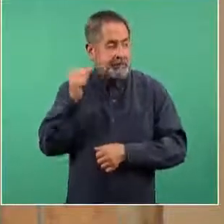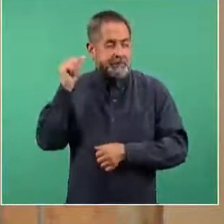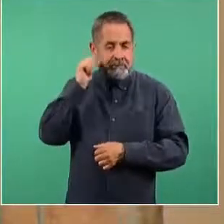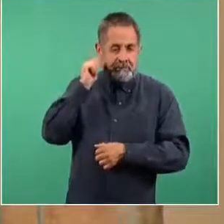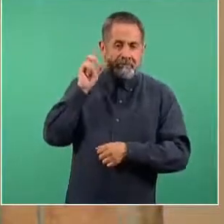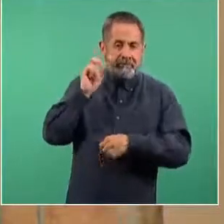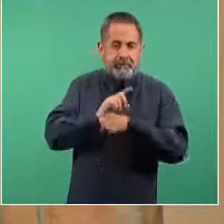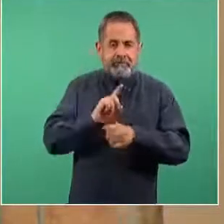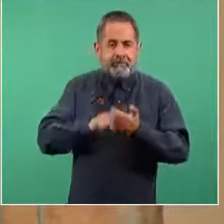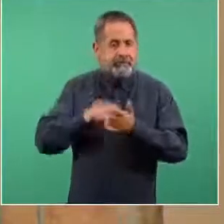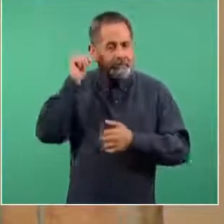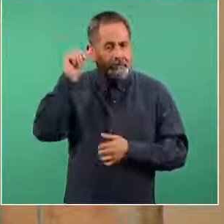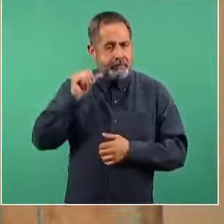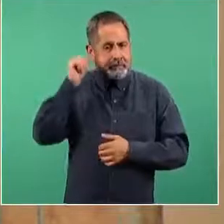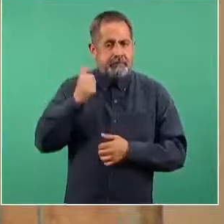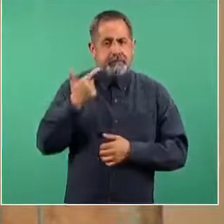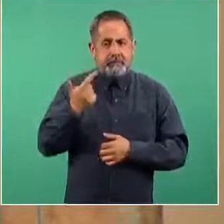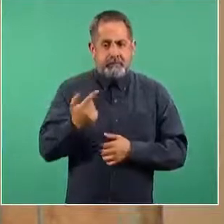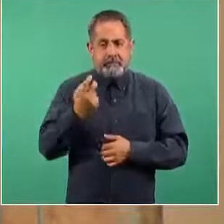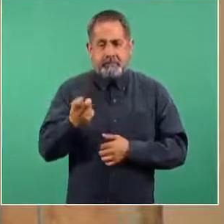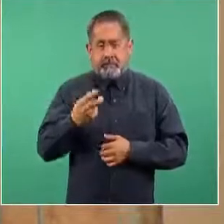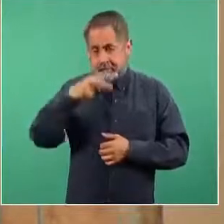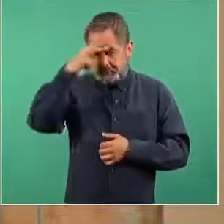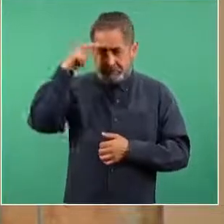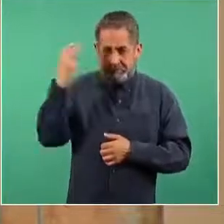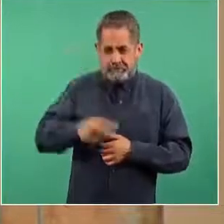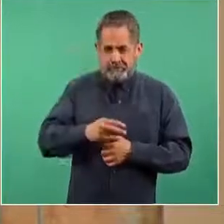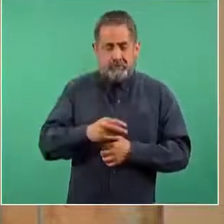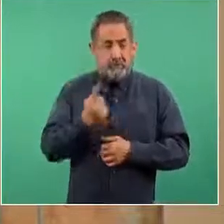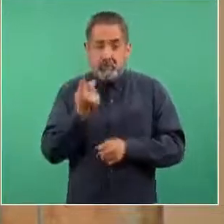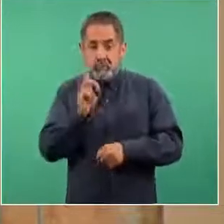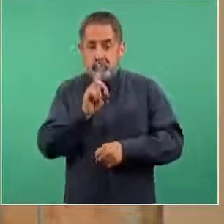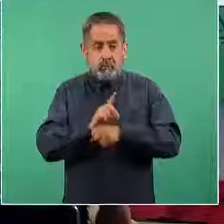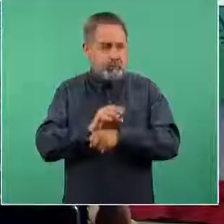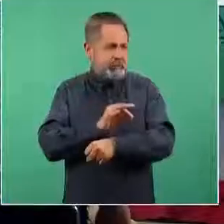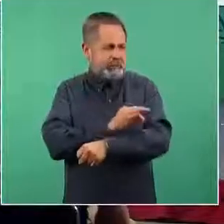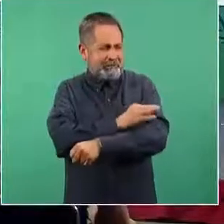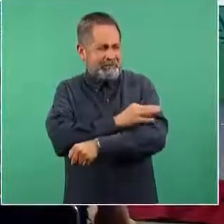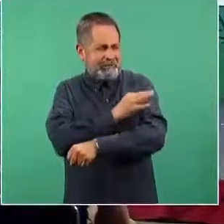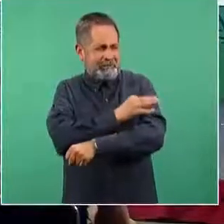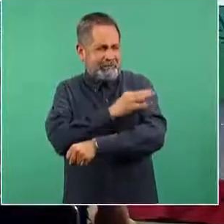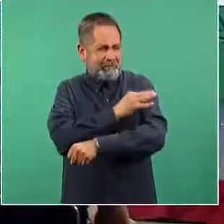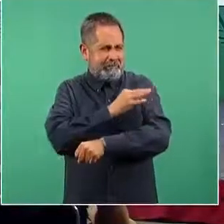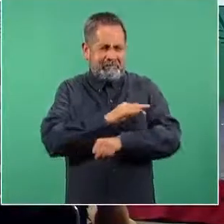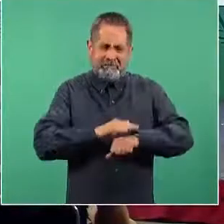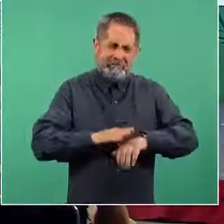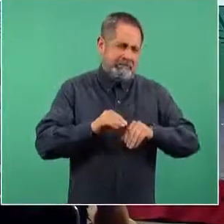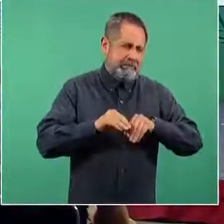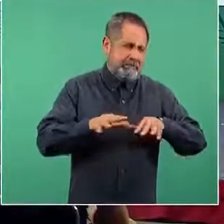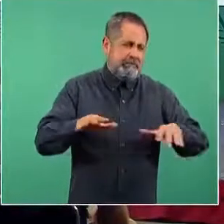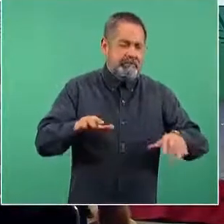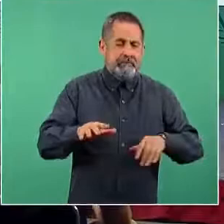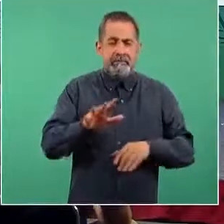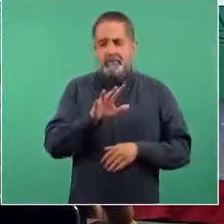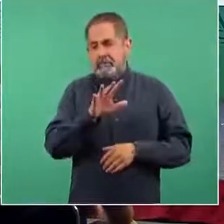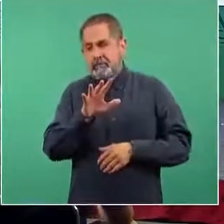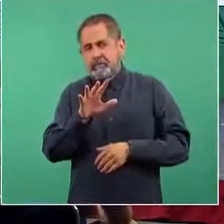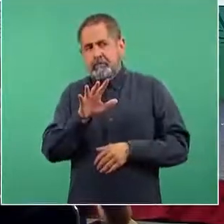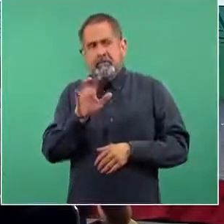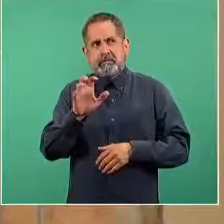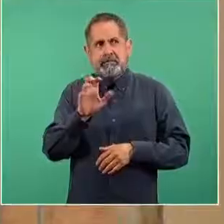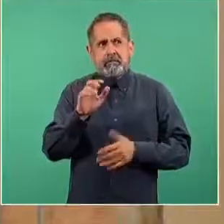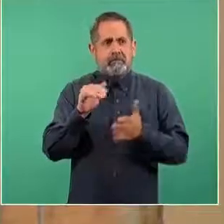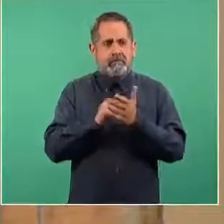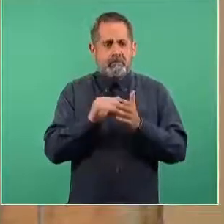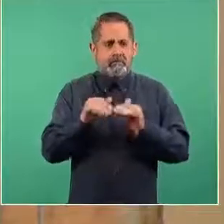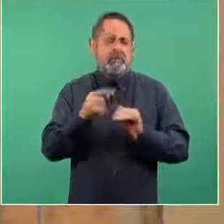7 de abril, el día que en México se aplicaron en un solo día la mayor cantidad de dosis de vacuna, más de